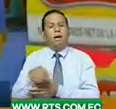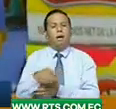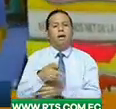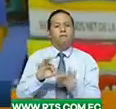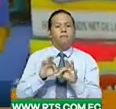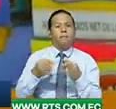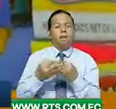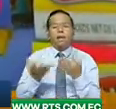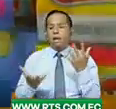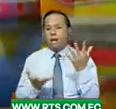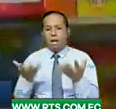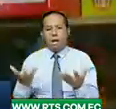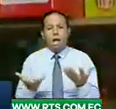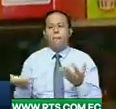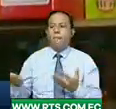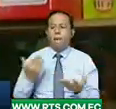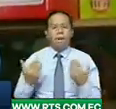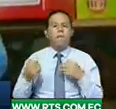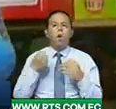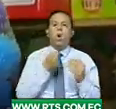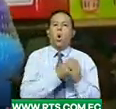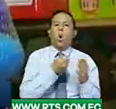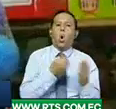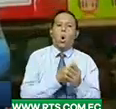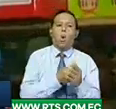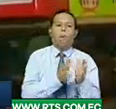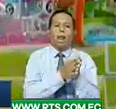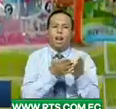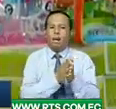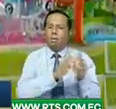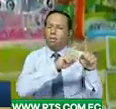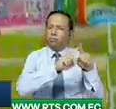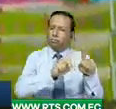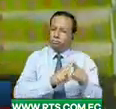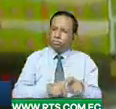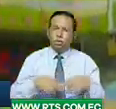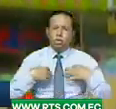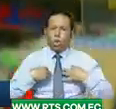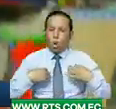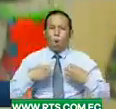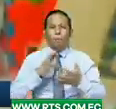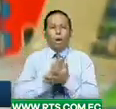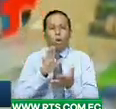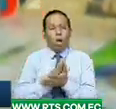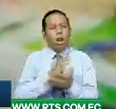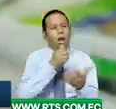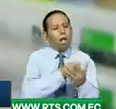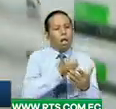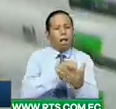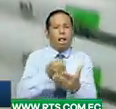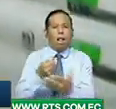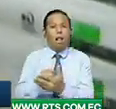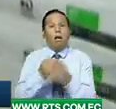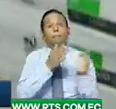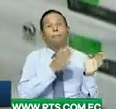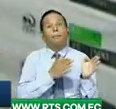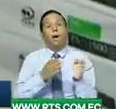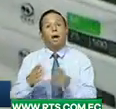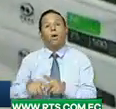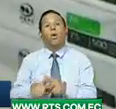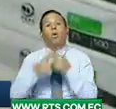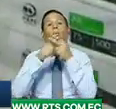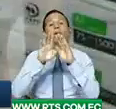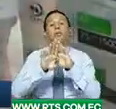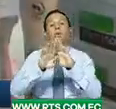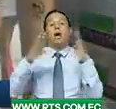familia acuden a comprar los útiles escolares y uniformes. Ya se preparan para este inicio a